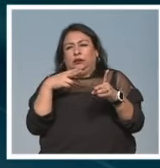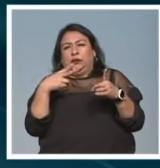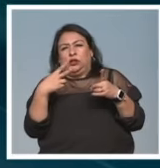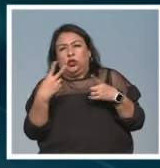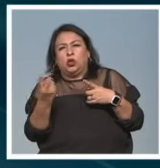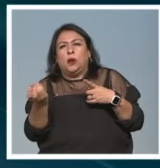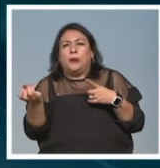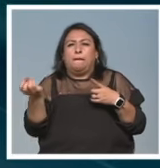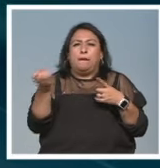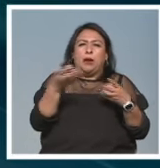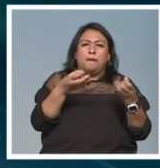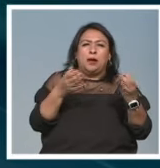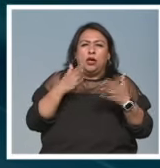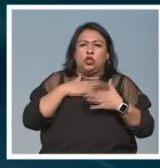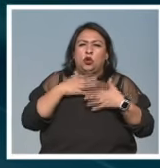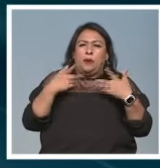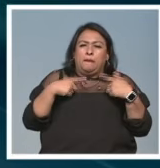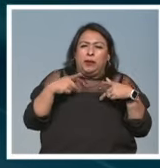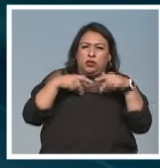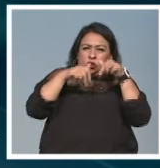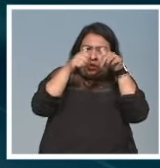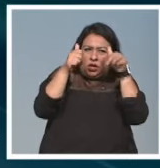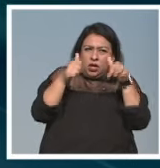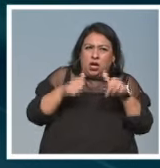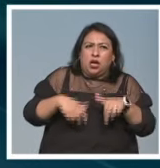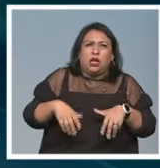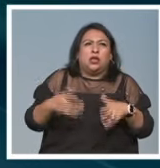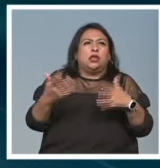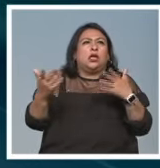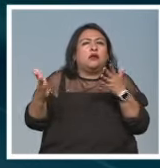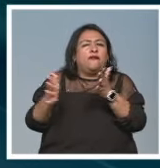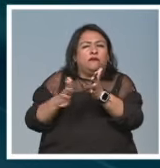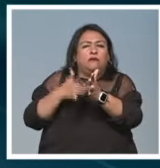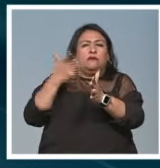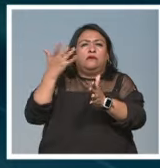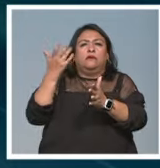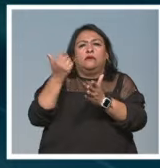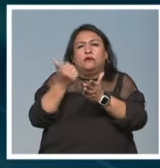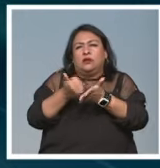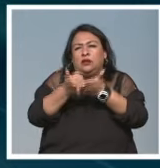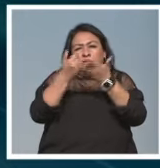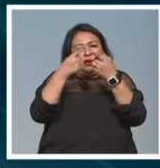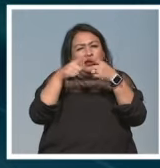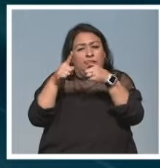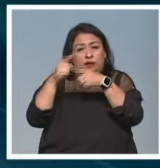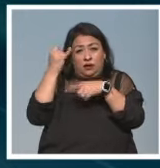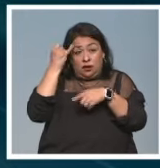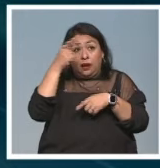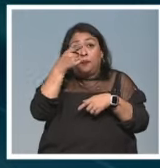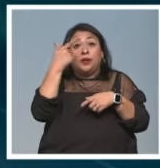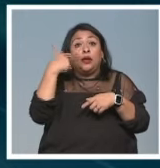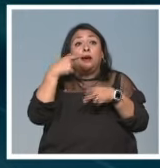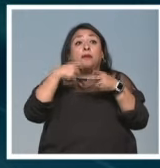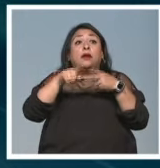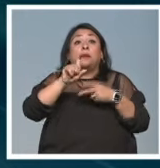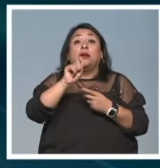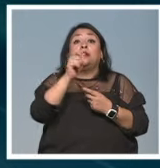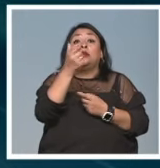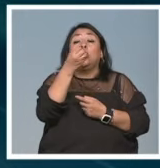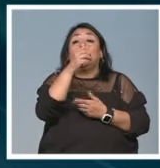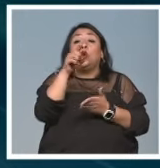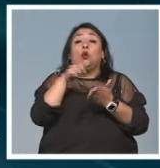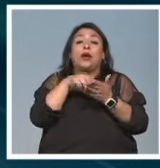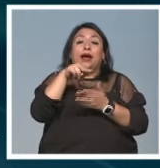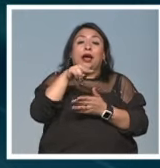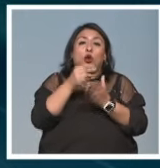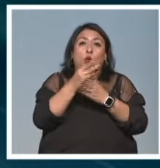te va enriqueciendo más como artista, te va dando más herramientas. La gira dará inicio el 26 de octubre en Nuevo